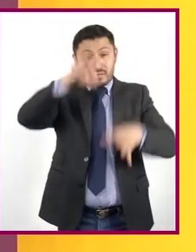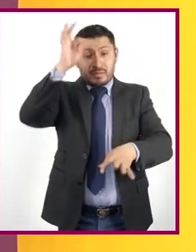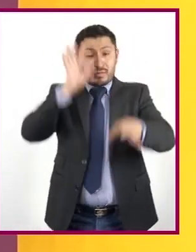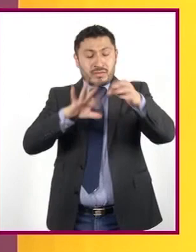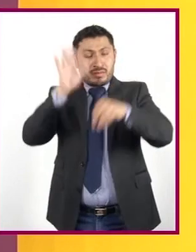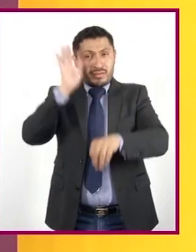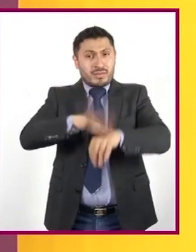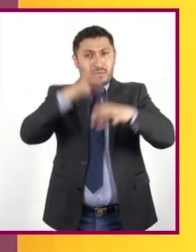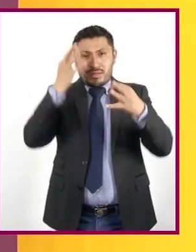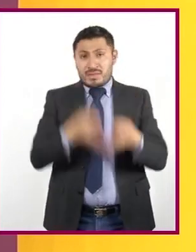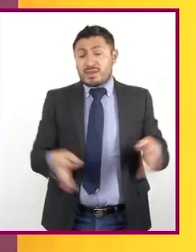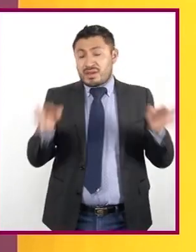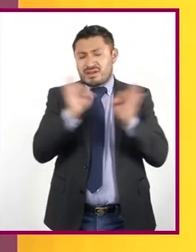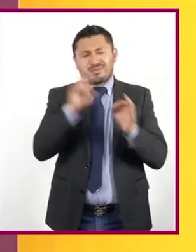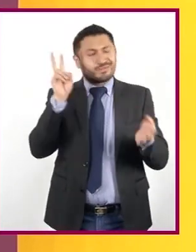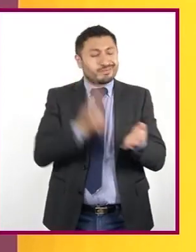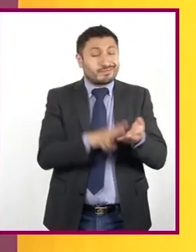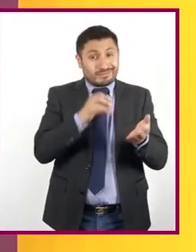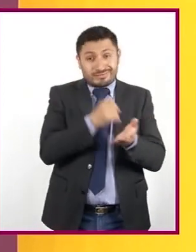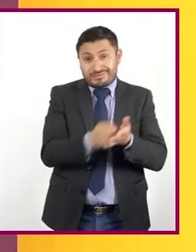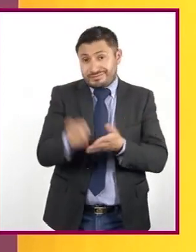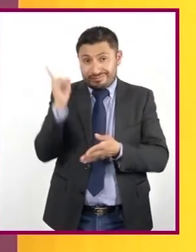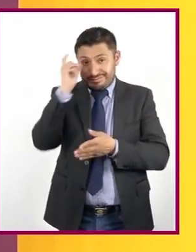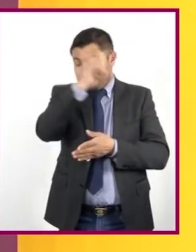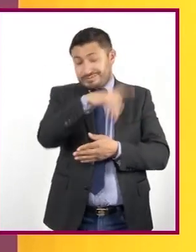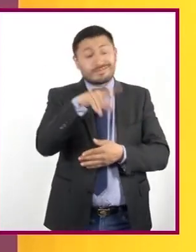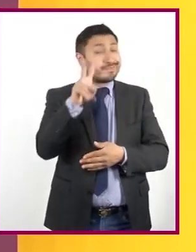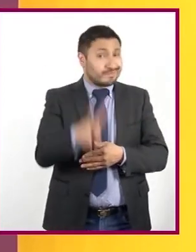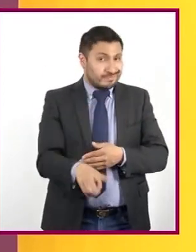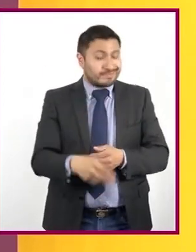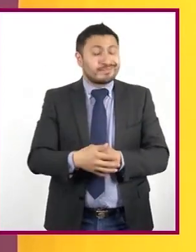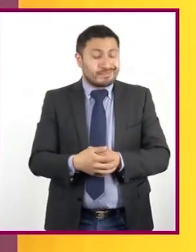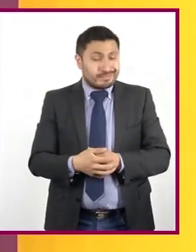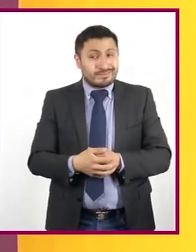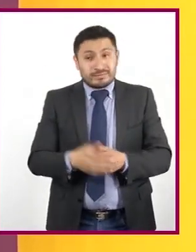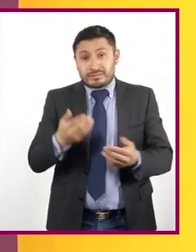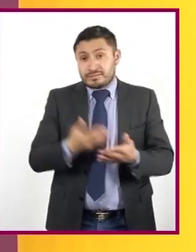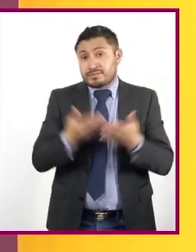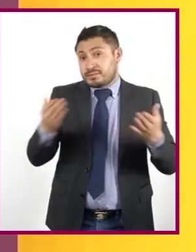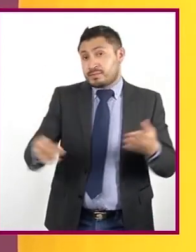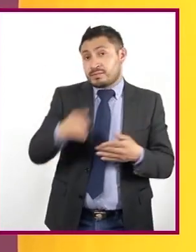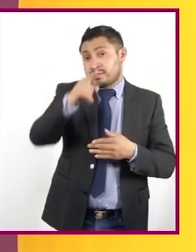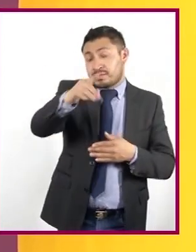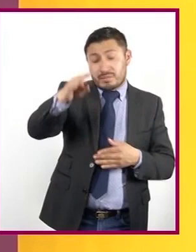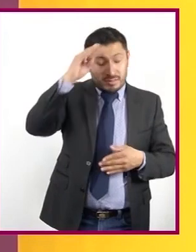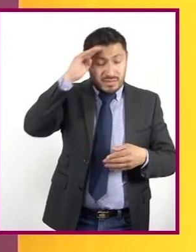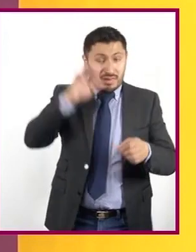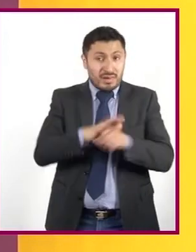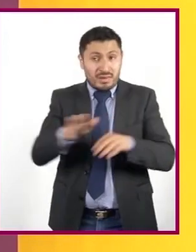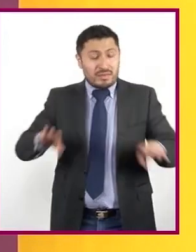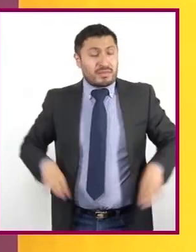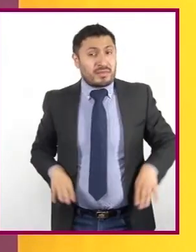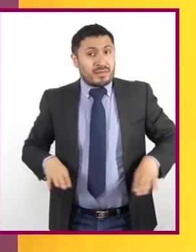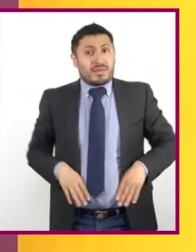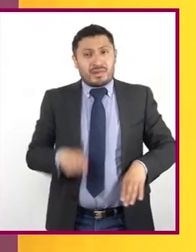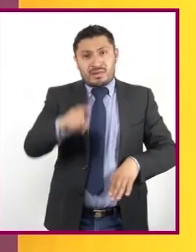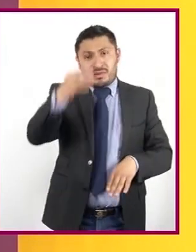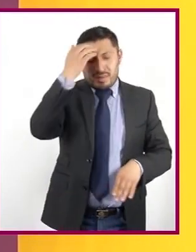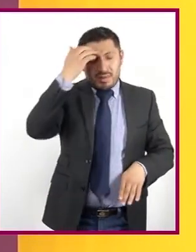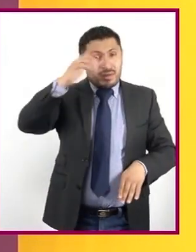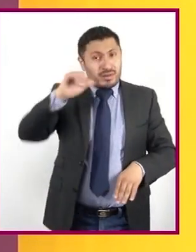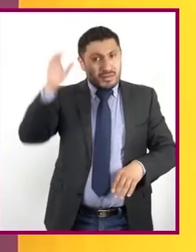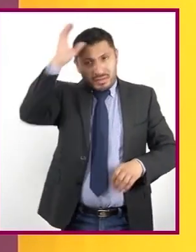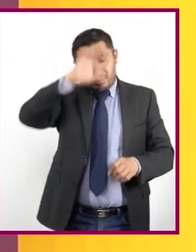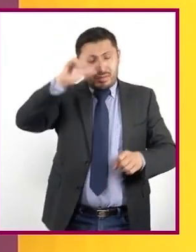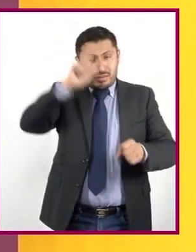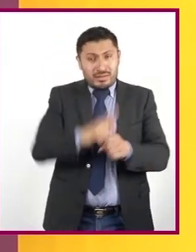valiosos. Sería una decisión complicada, ¿cierto? Ahora, piensen en los aspectos que conocen de otras culturas